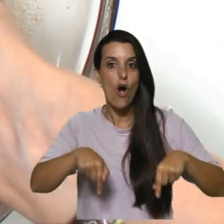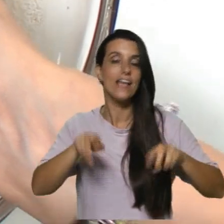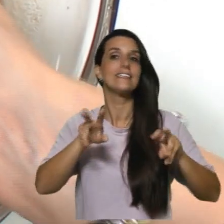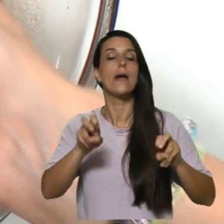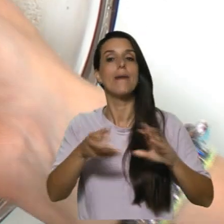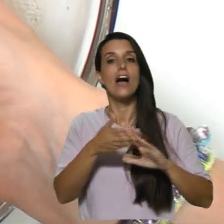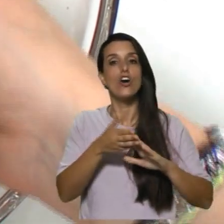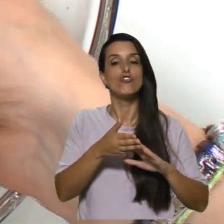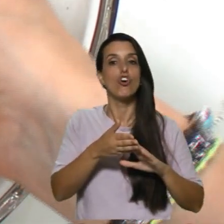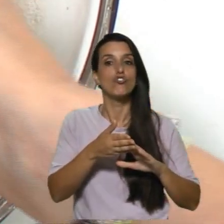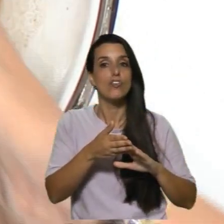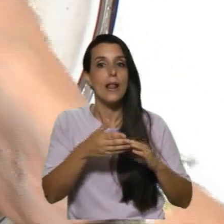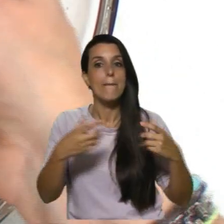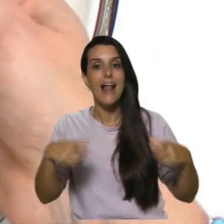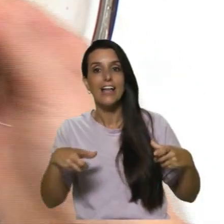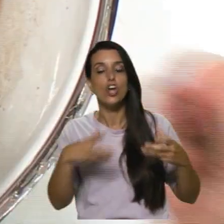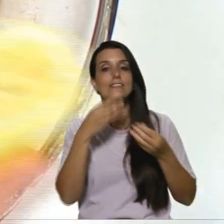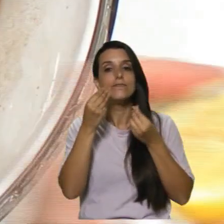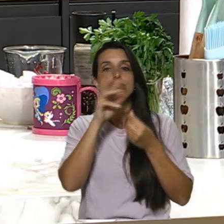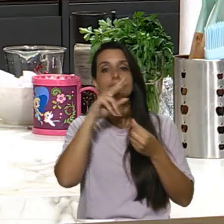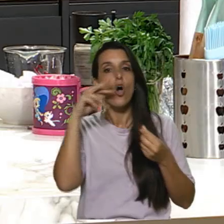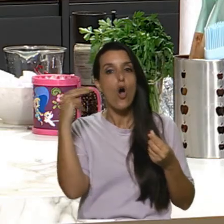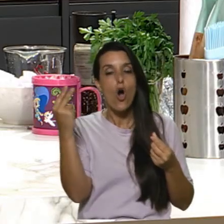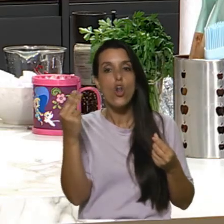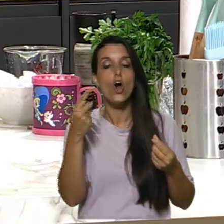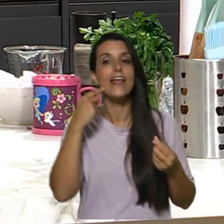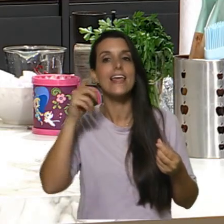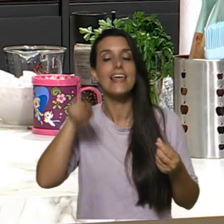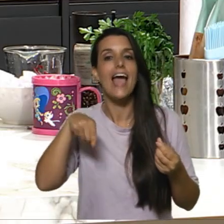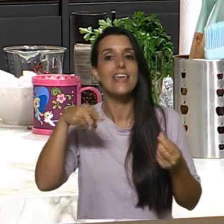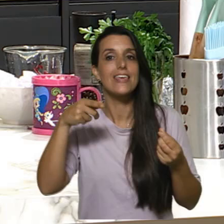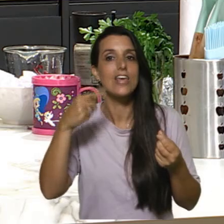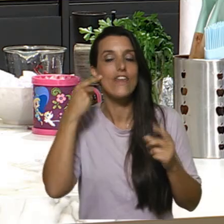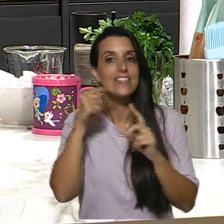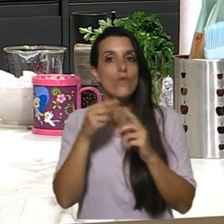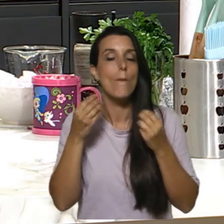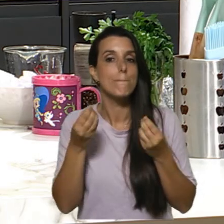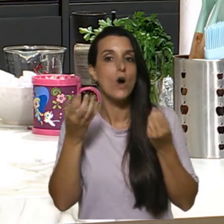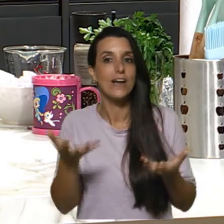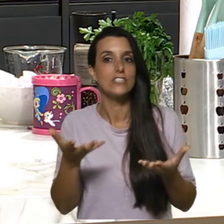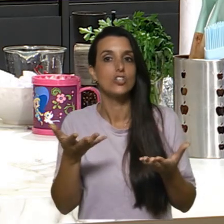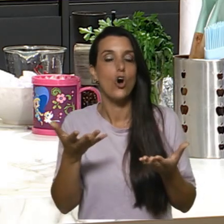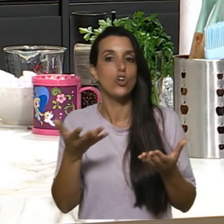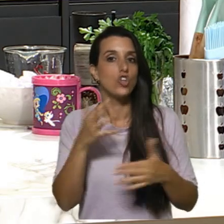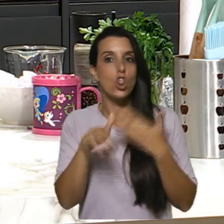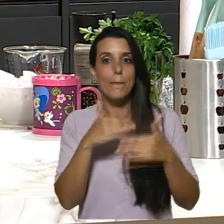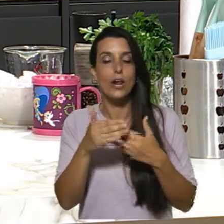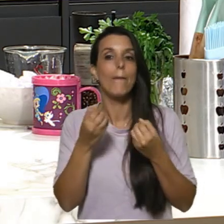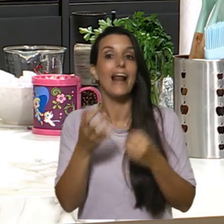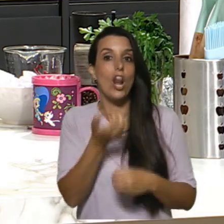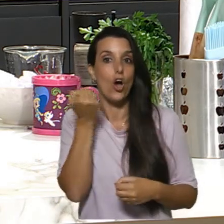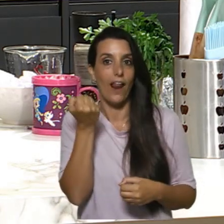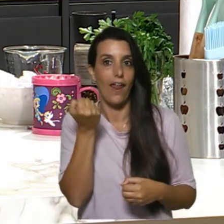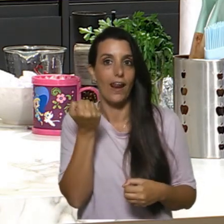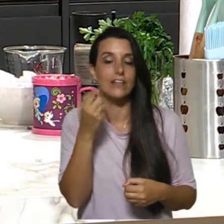mientras ellos estaban ahí al lado del plato sentían tanto aroma, una finalidad? Y es por eso, precisamente haces todo esto para conseguir eso, ¿no?